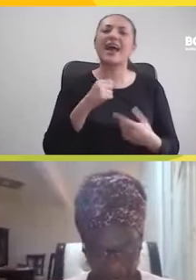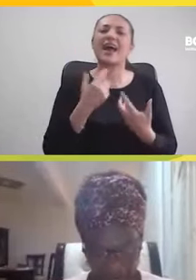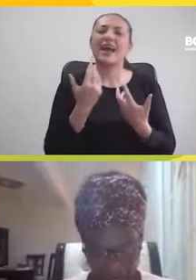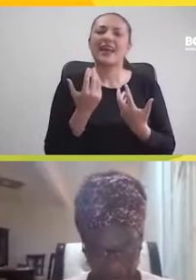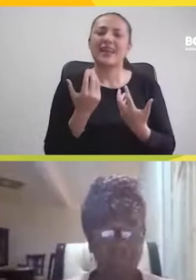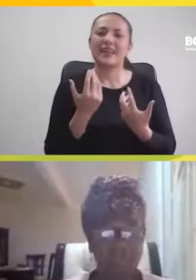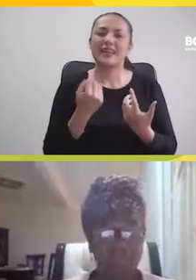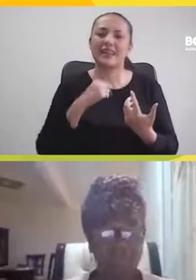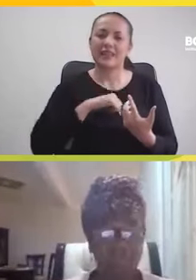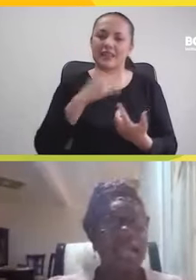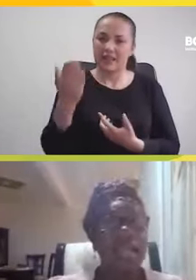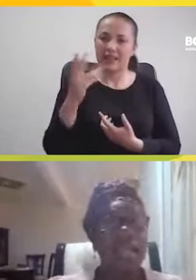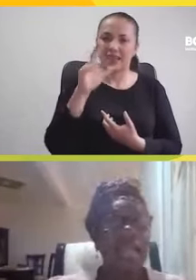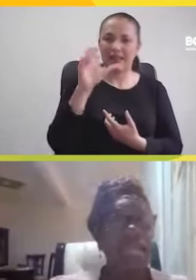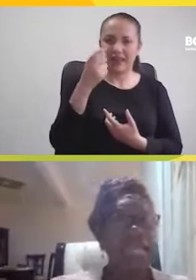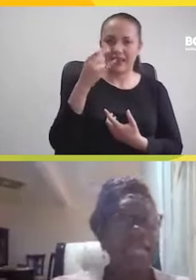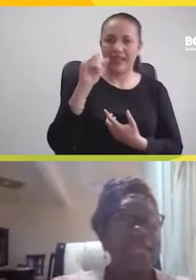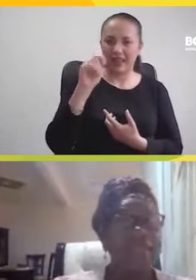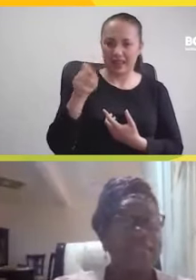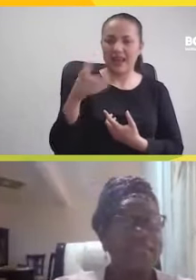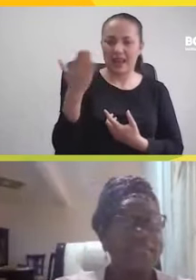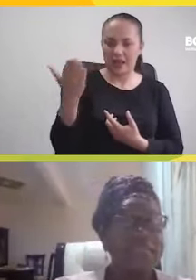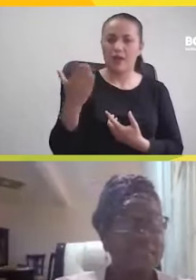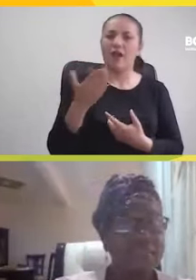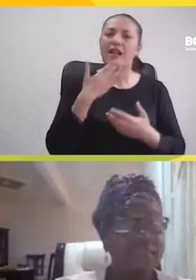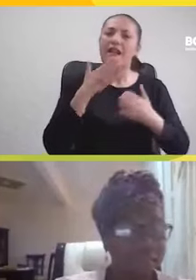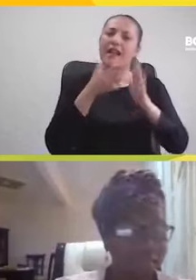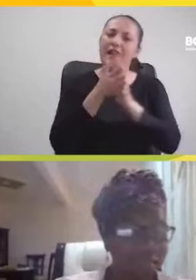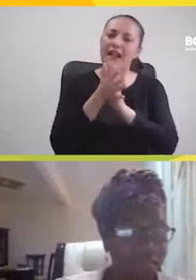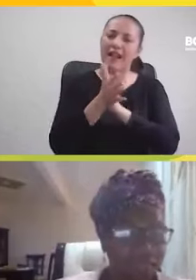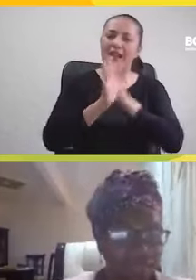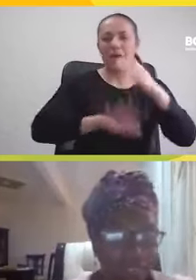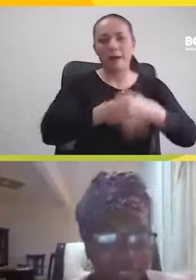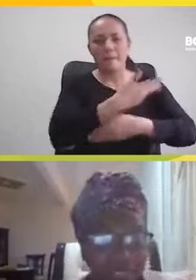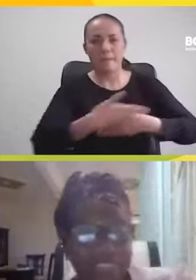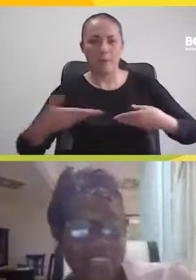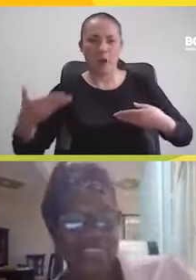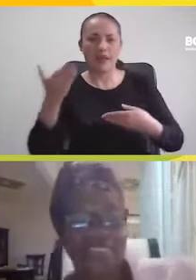Entonces, Regi, vamos a recitar esa poesía.